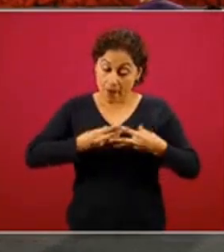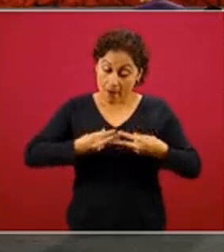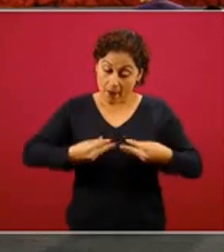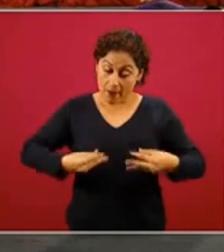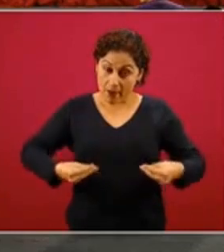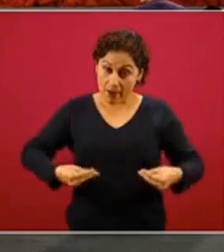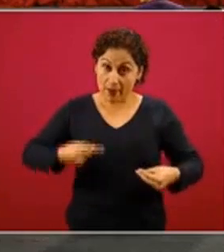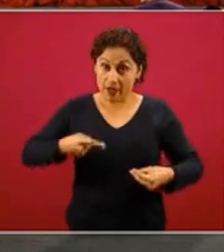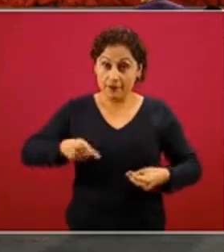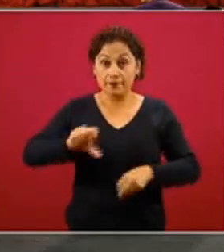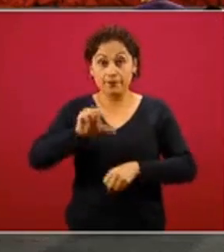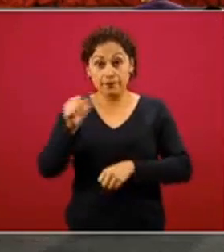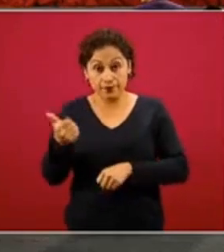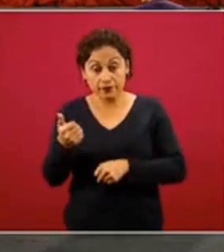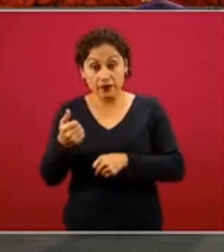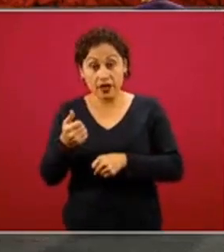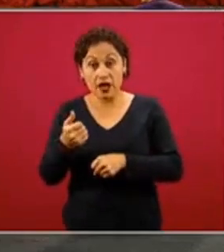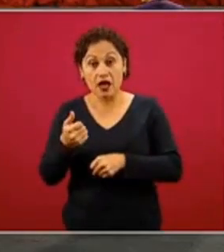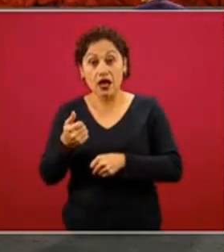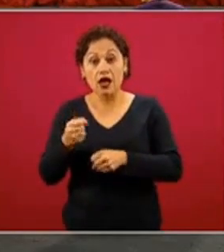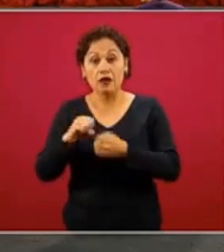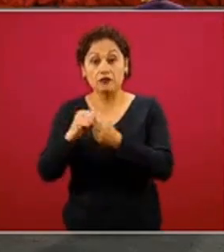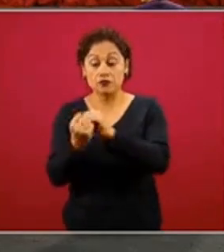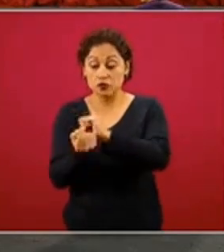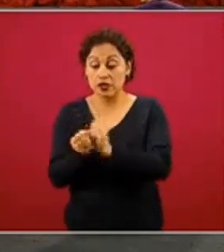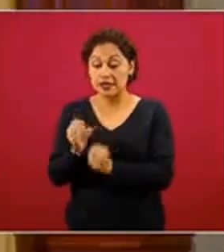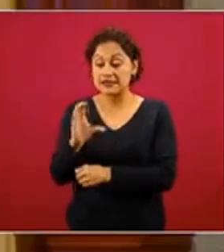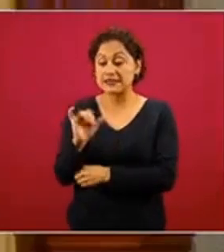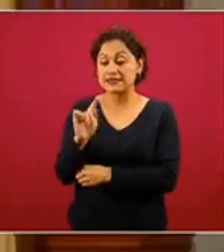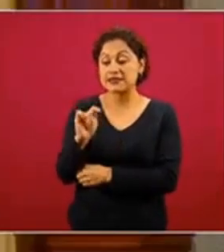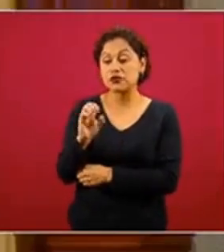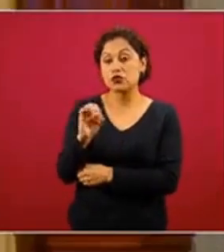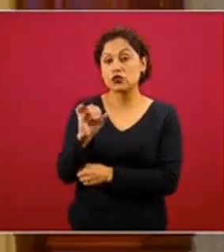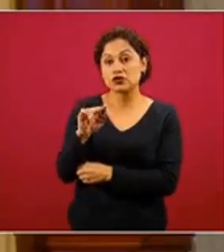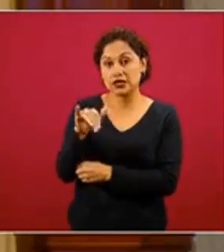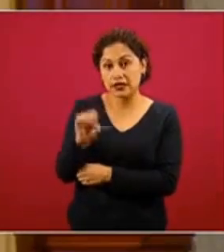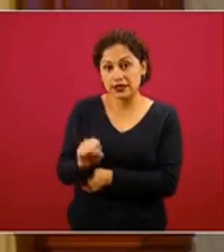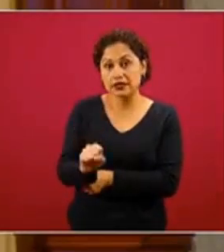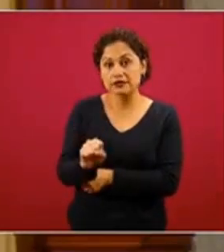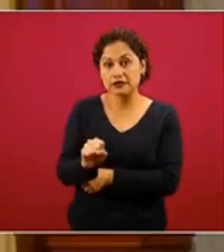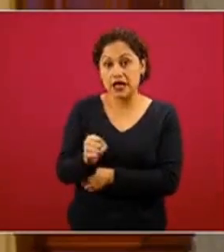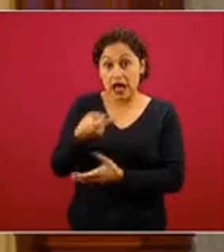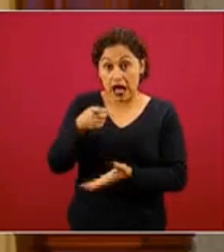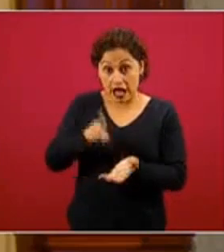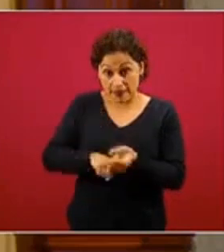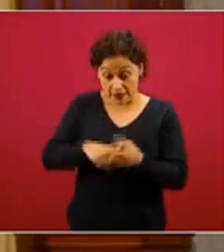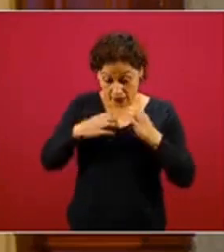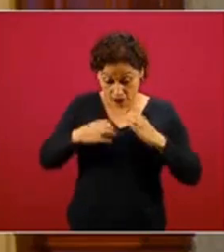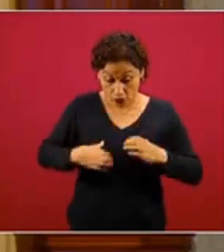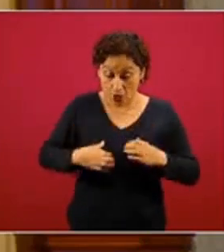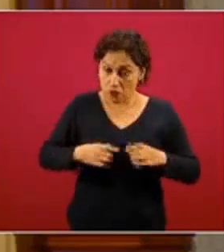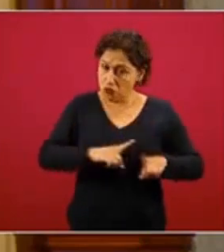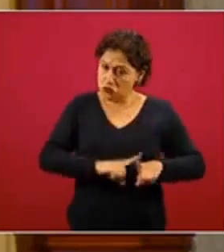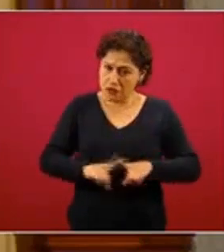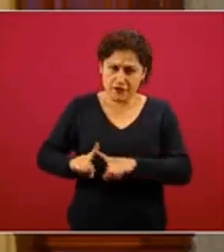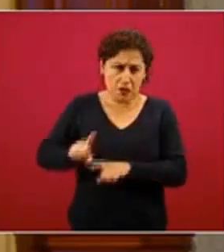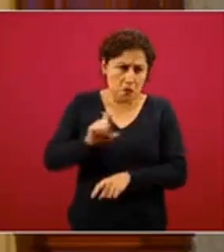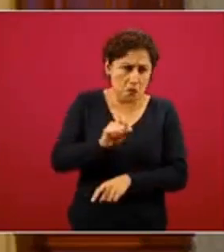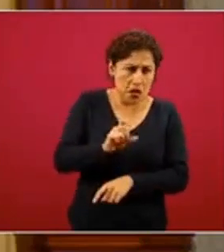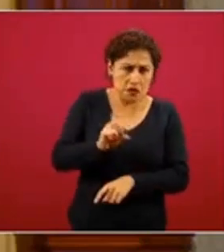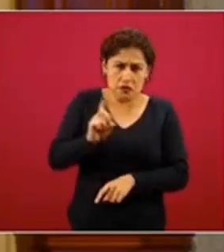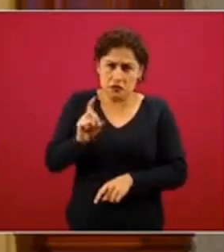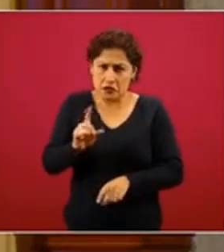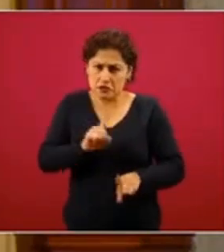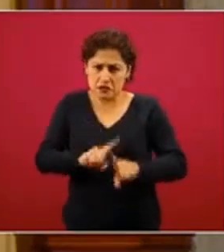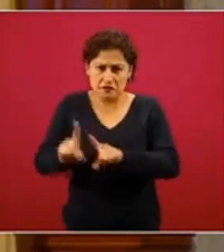llaman citocinas, algunos lo llaman como tormenta de citocinas. Hay 20, 30 que se están produciendo en diferentes